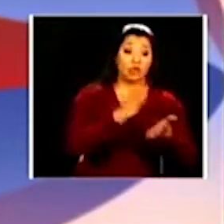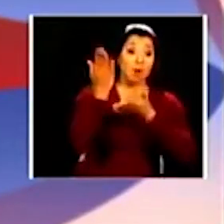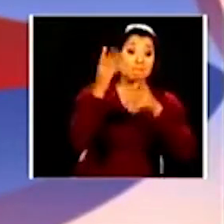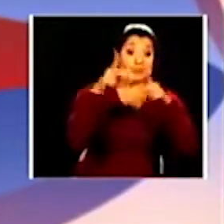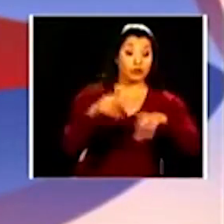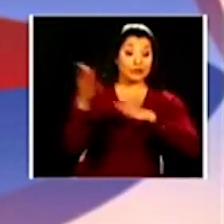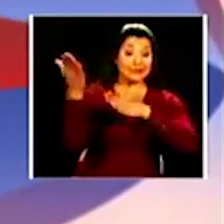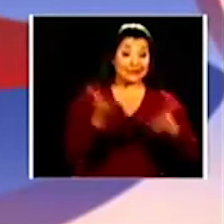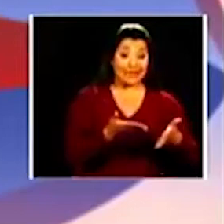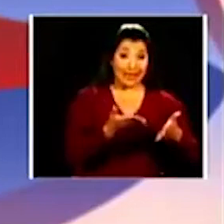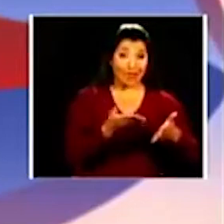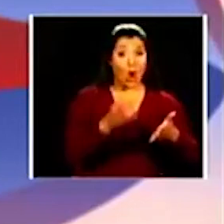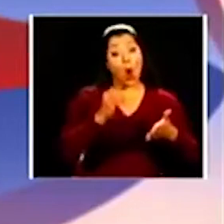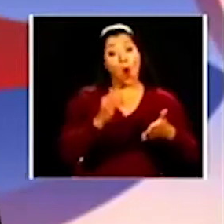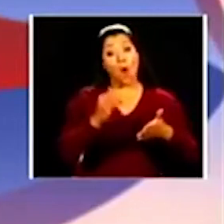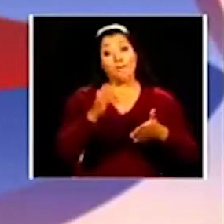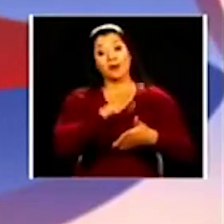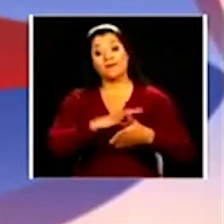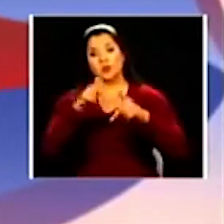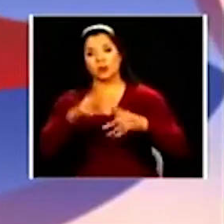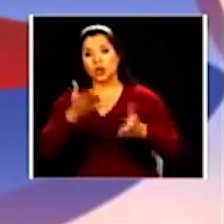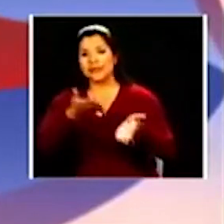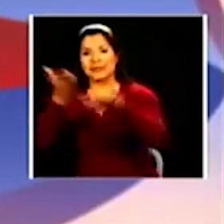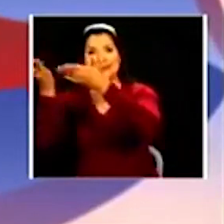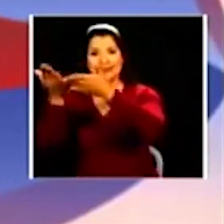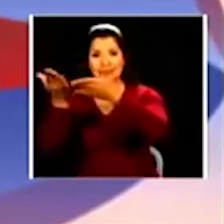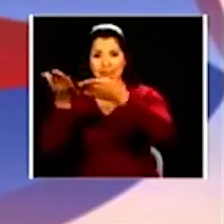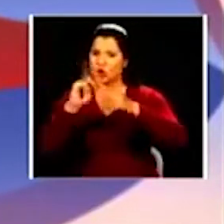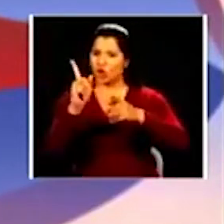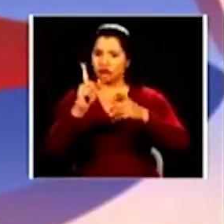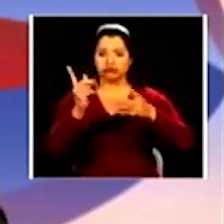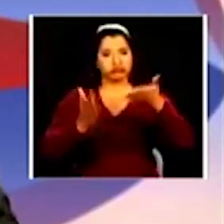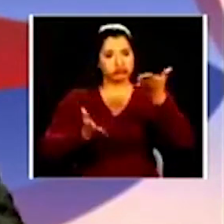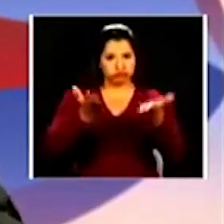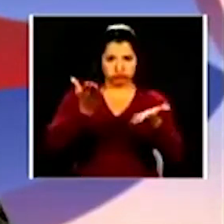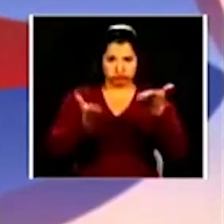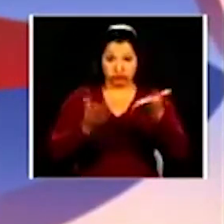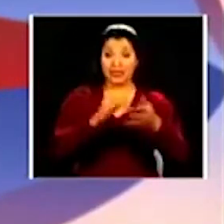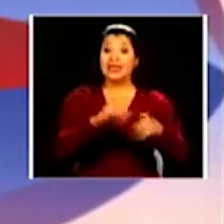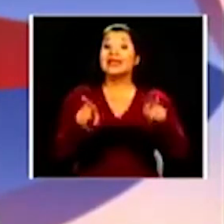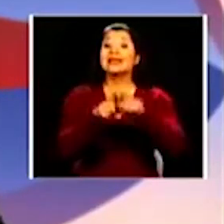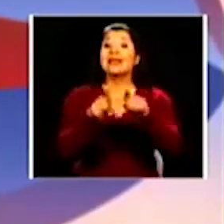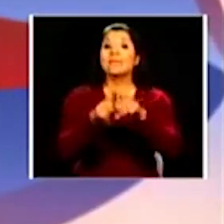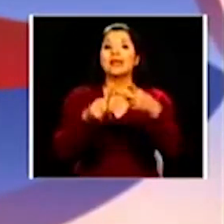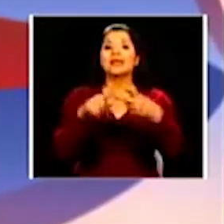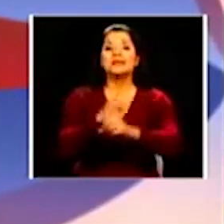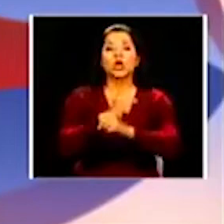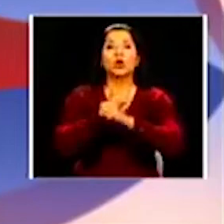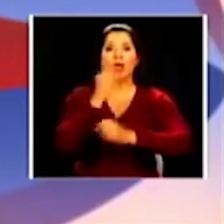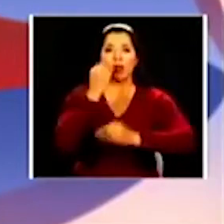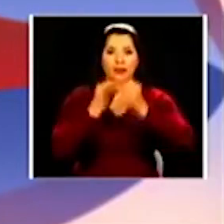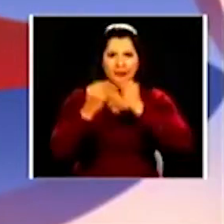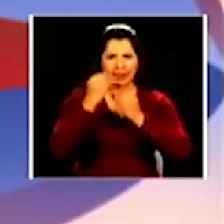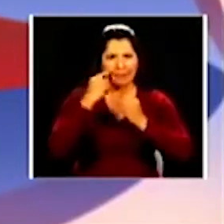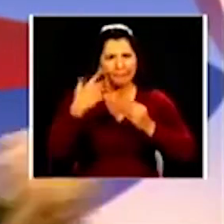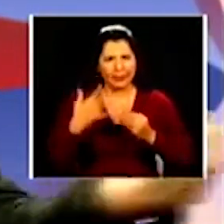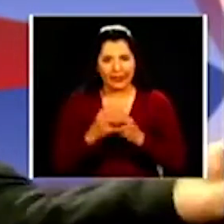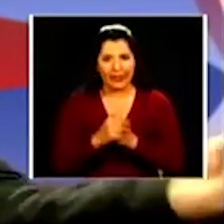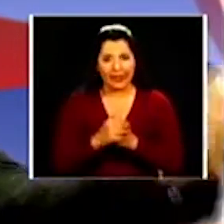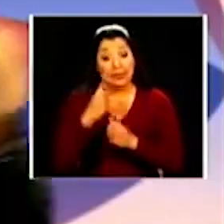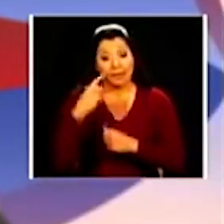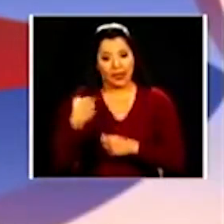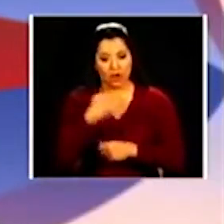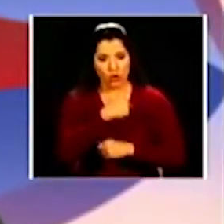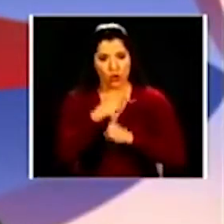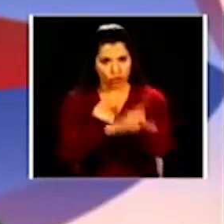necesitamos trabajar mucho en el tema de seguridad alimentaria, en el sentido de pues, generar las condiciones para que nuestro país, no solamente